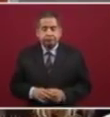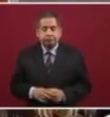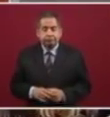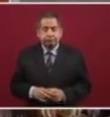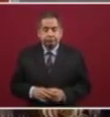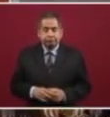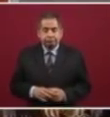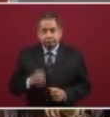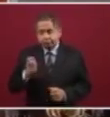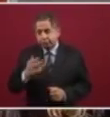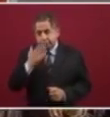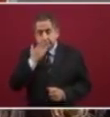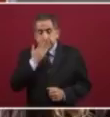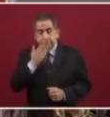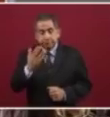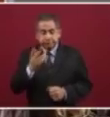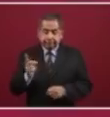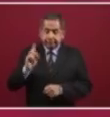Ese sería un buen día.